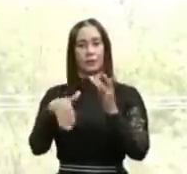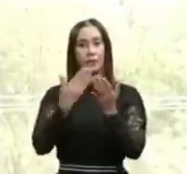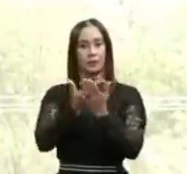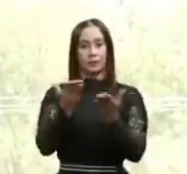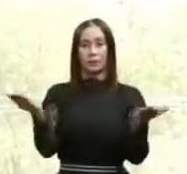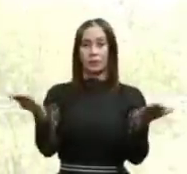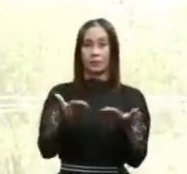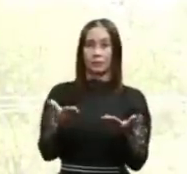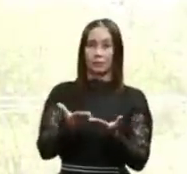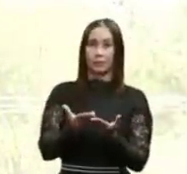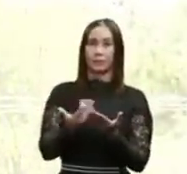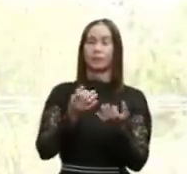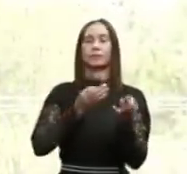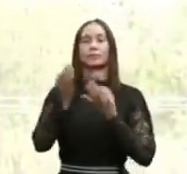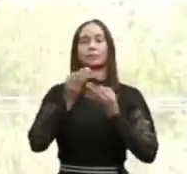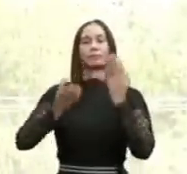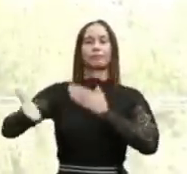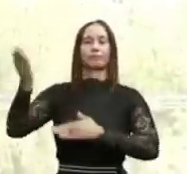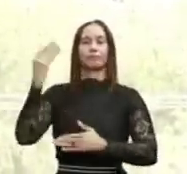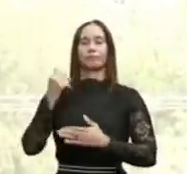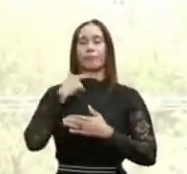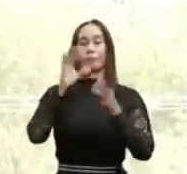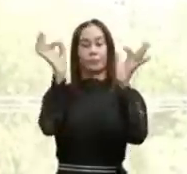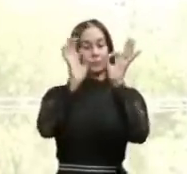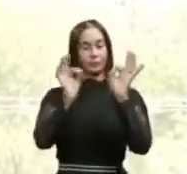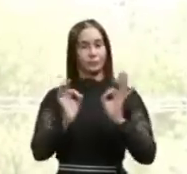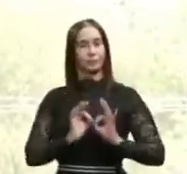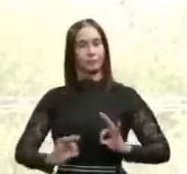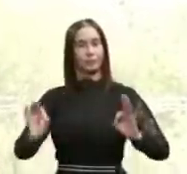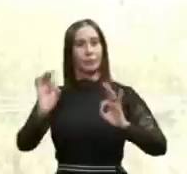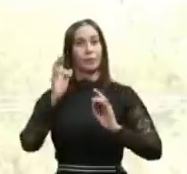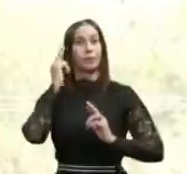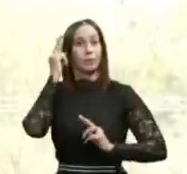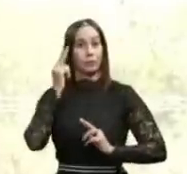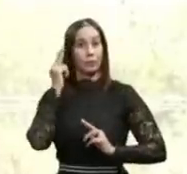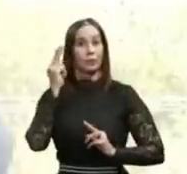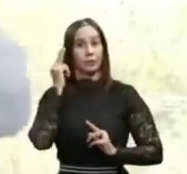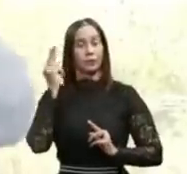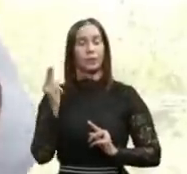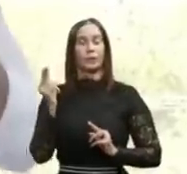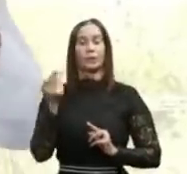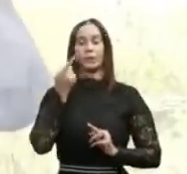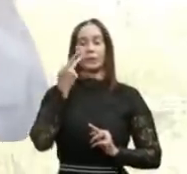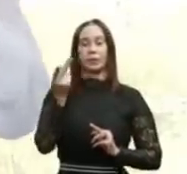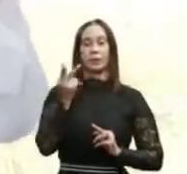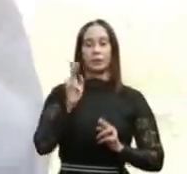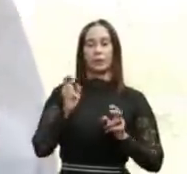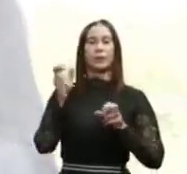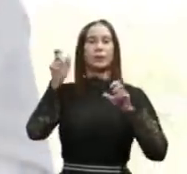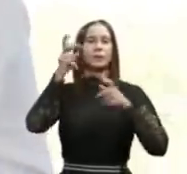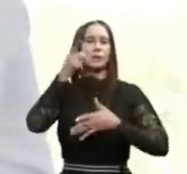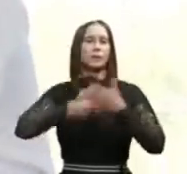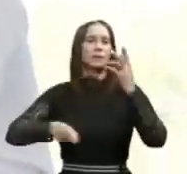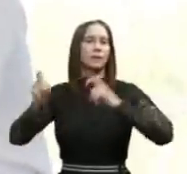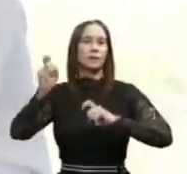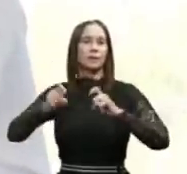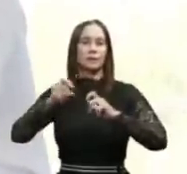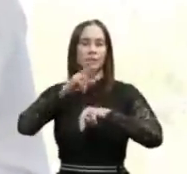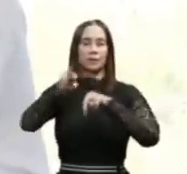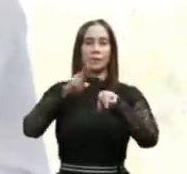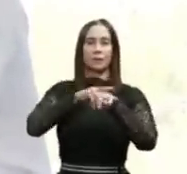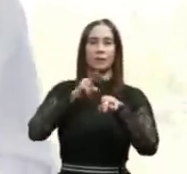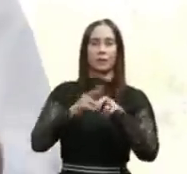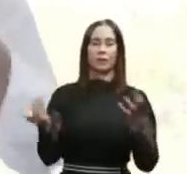circuito. Y como dije anteriormente, lo hemos diseñado consciente de la movilidad que necesita esta